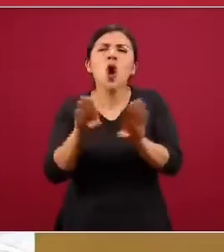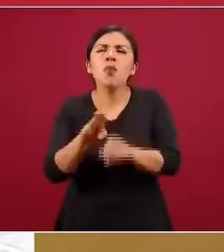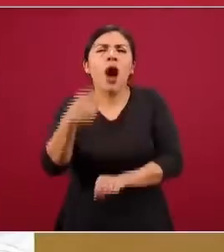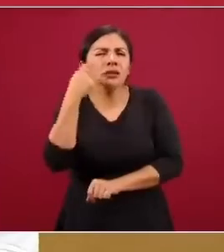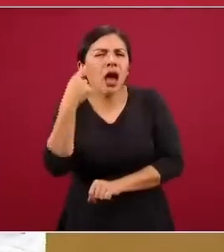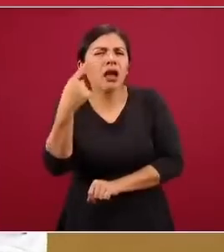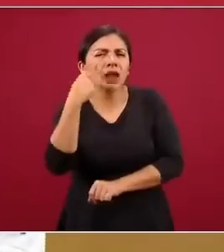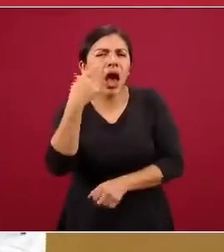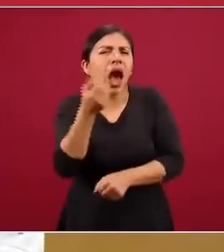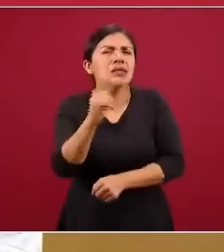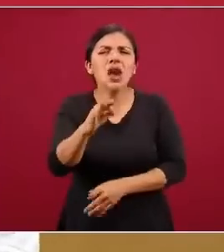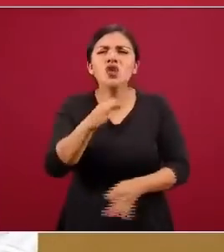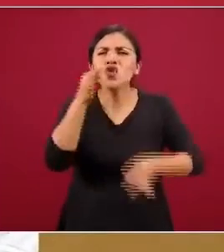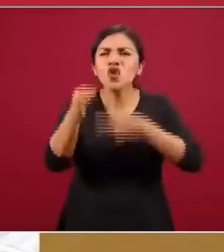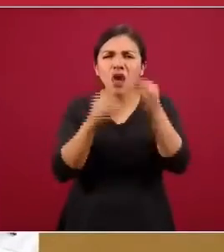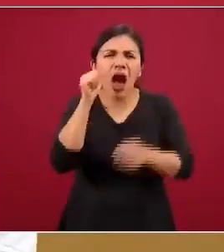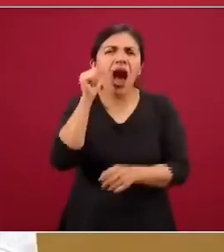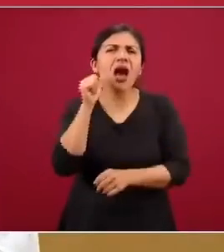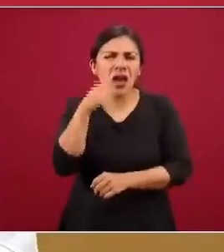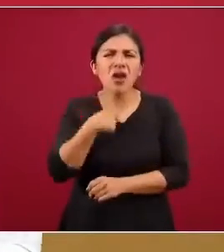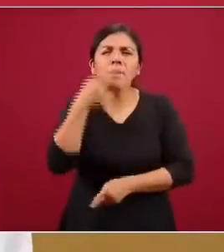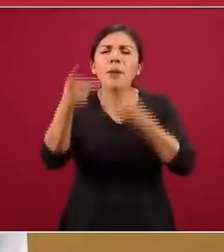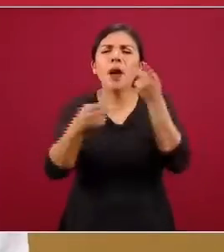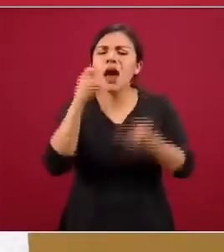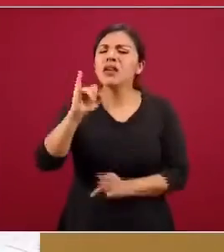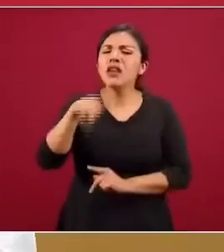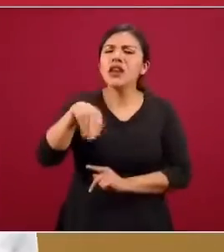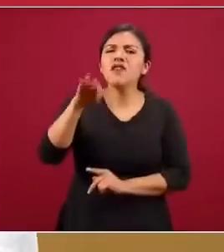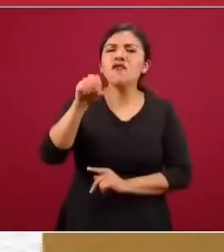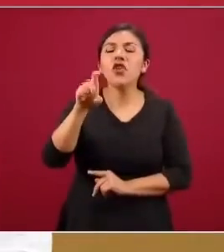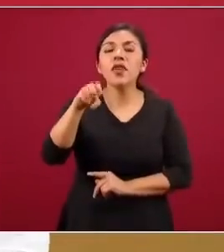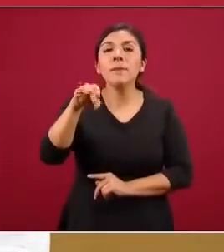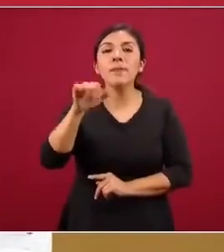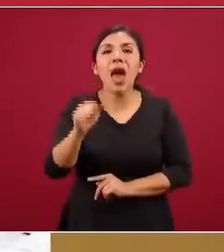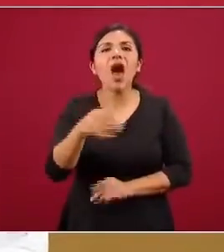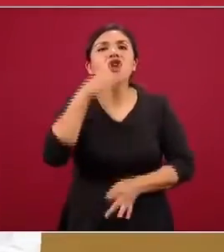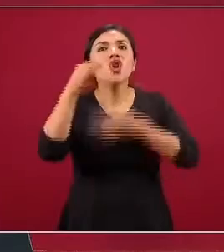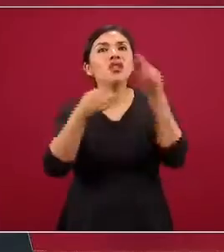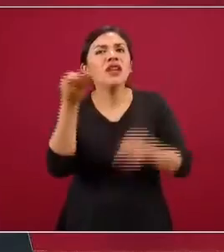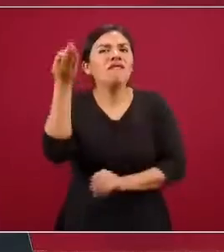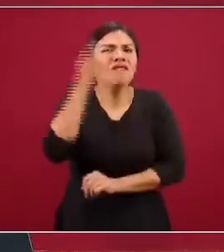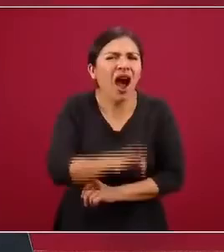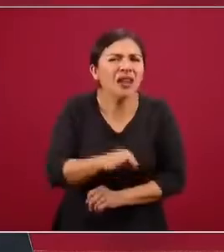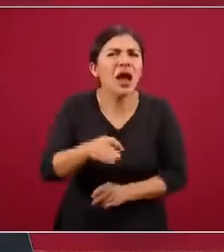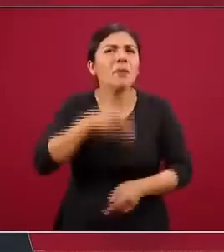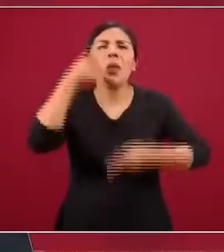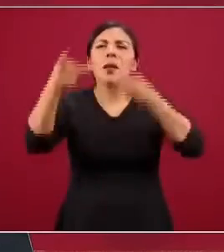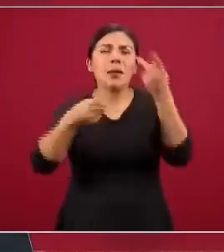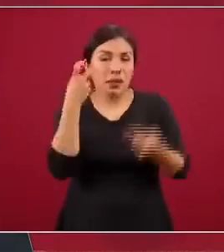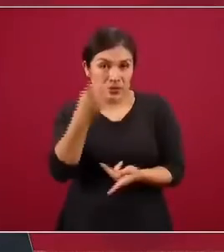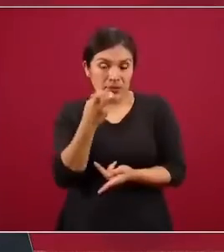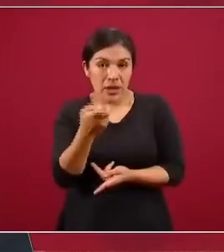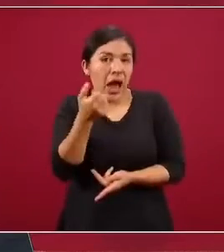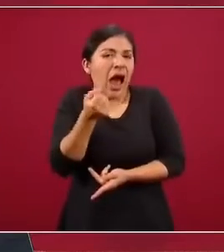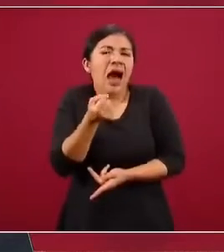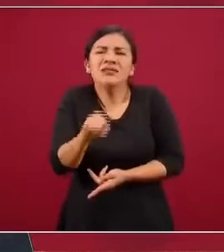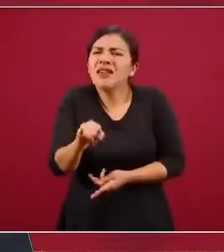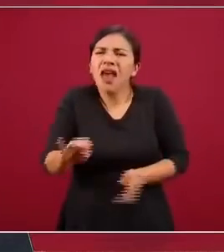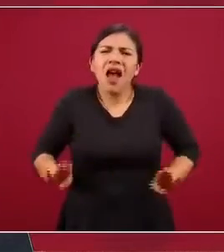ocurrir con las noticias, ayer hablábamos un poco de la infodemia, del interés de las noticias alarmistas y demás, es parte de